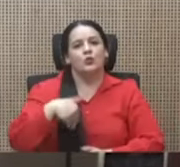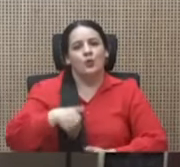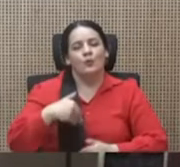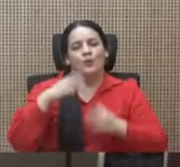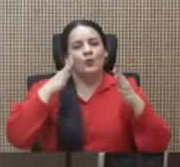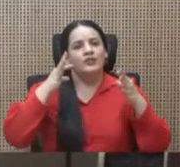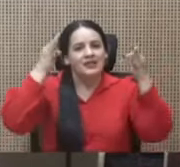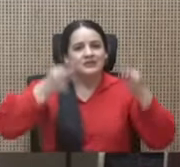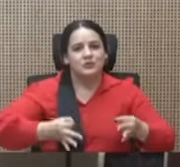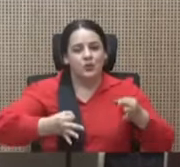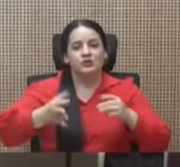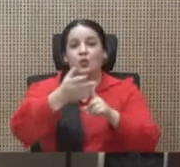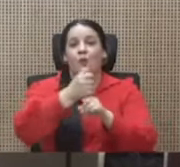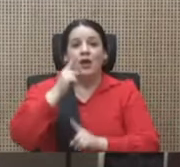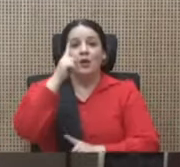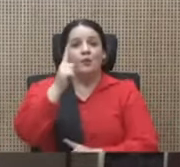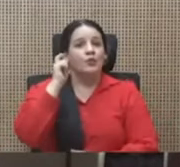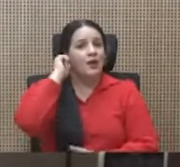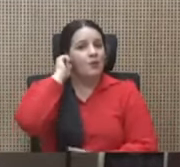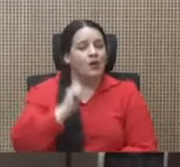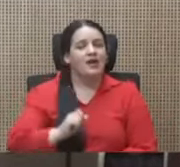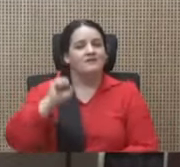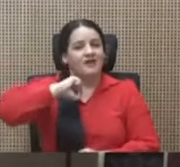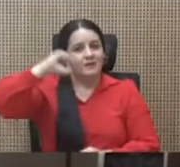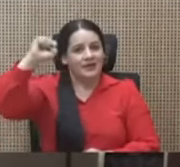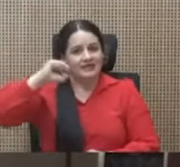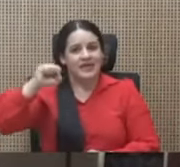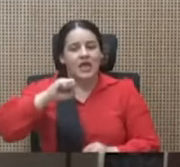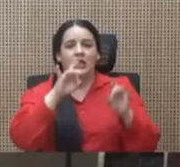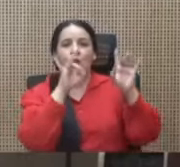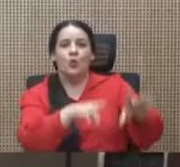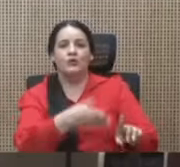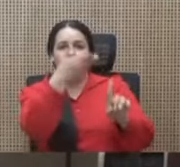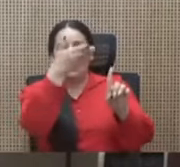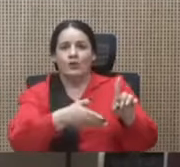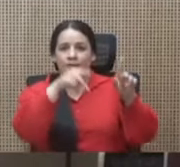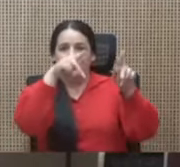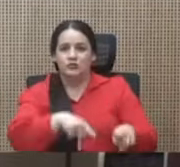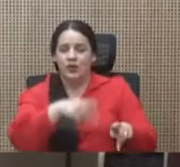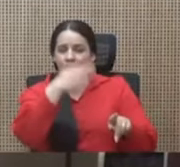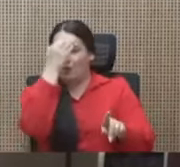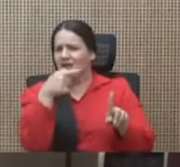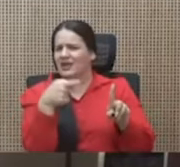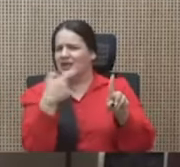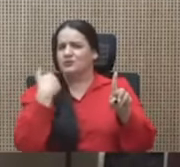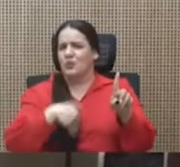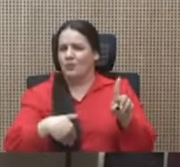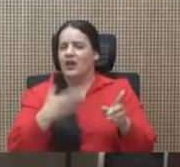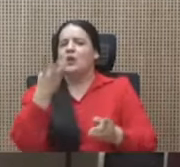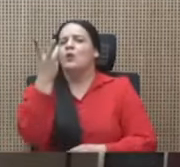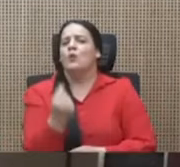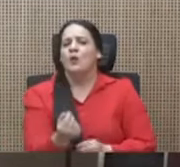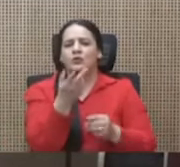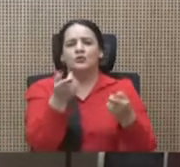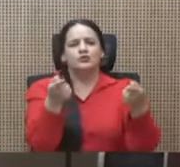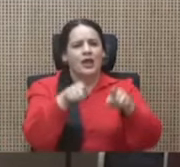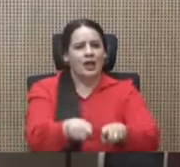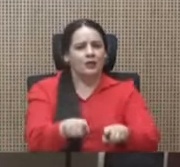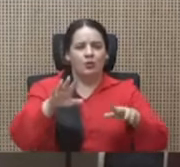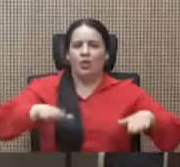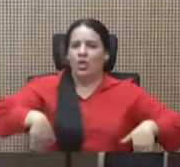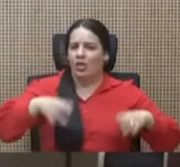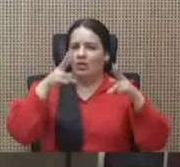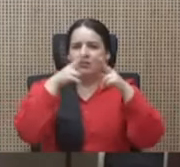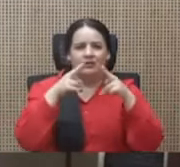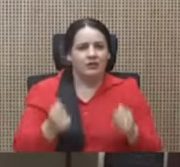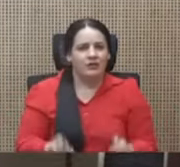feministas que odian a una persona repito solo por el hecho de ser hombre Cuántos casos Posiblemente no conocemos que se han dado el